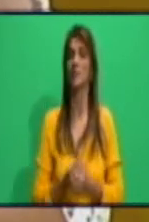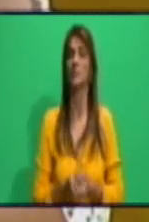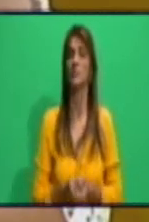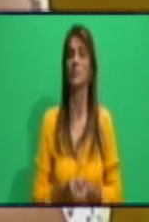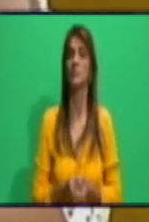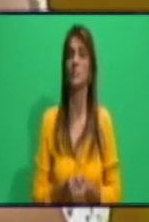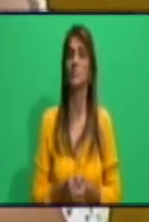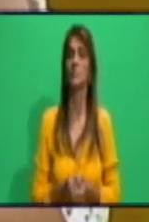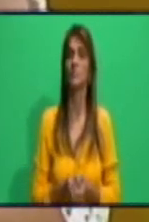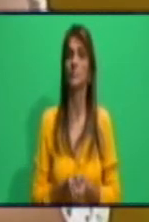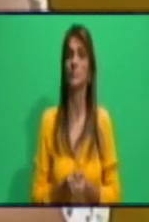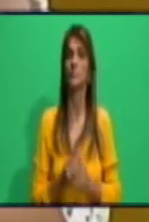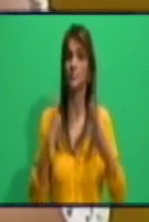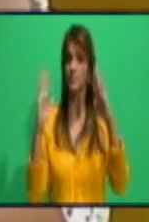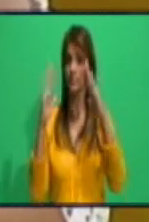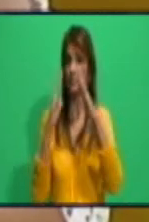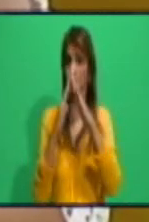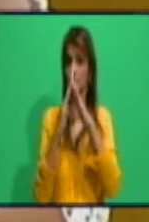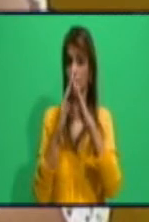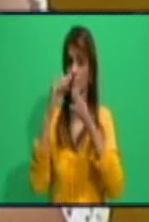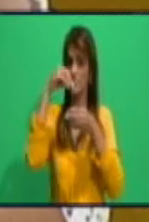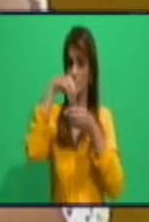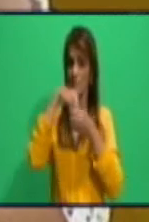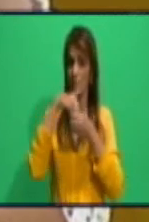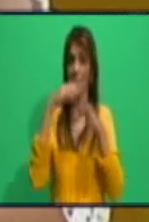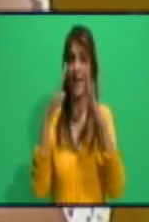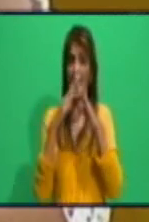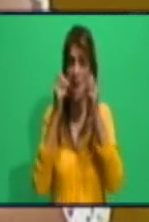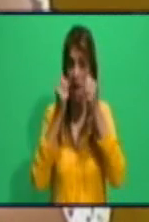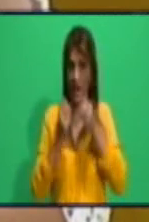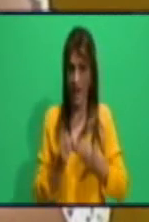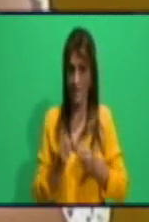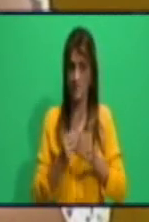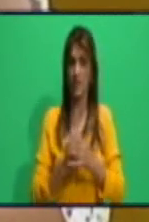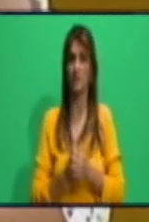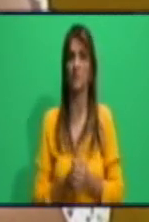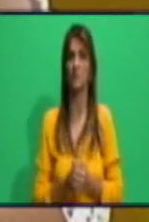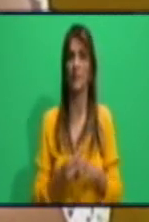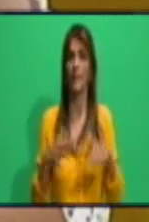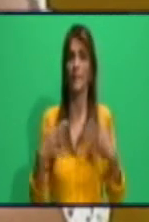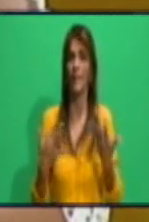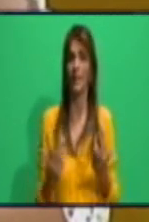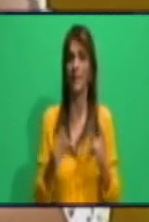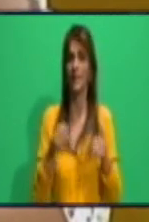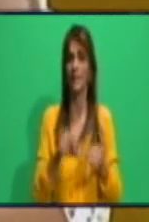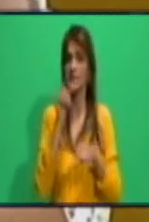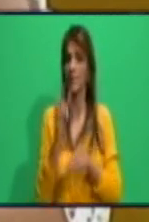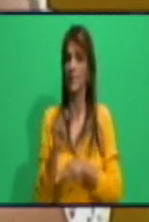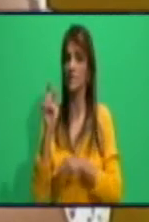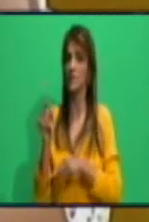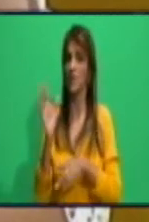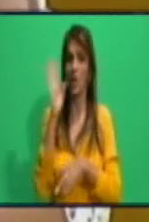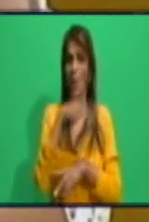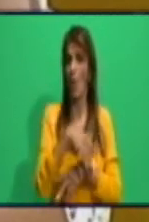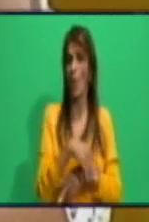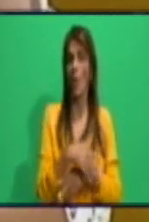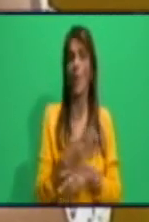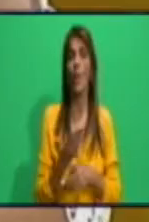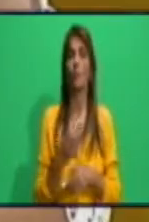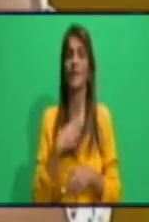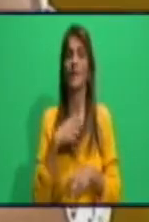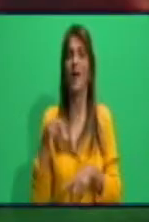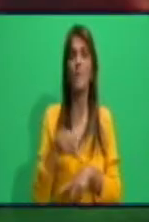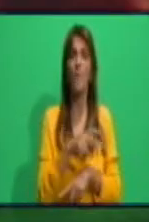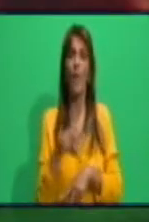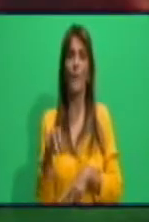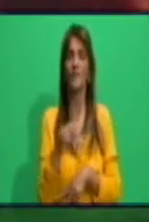de manera oportuna que permita el aislamiento, el confinamiento de estas personas y evitar así también la transmisión. Iraíz, cuando me dices que aún